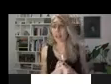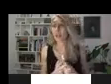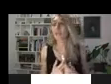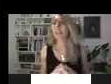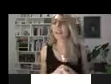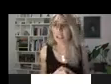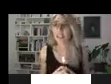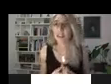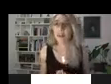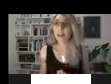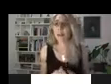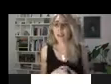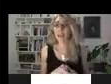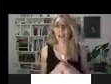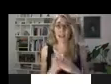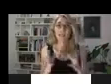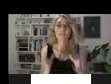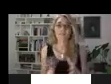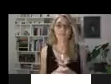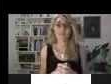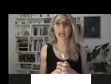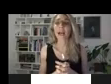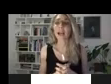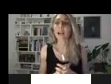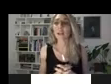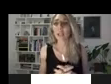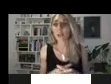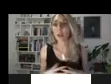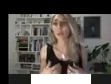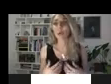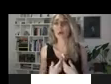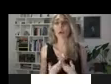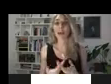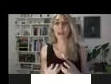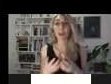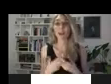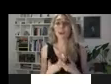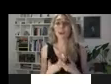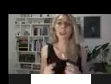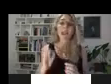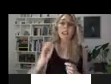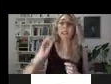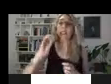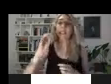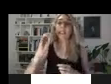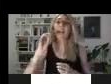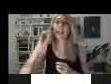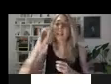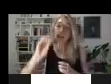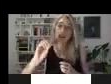era pequeño, definitivamente acá lo terminamos como de corroborar,